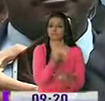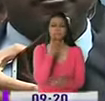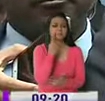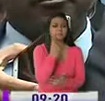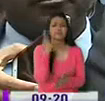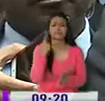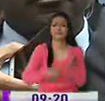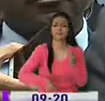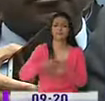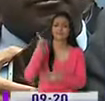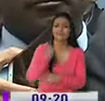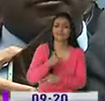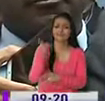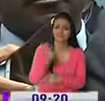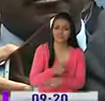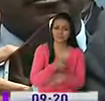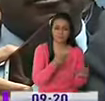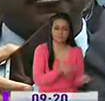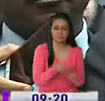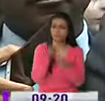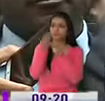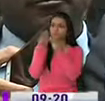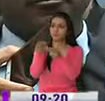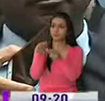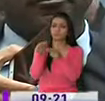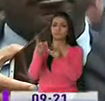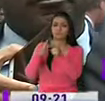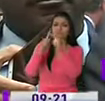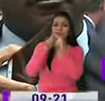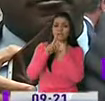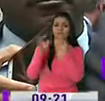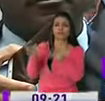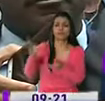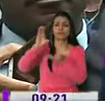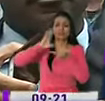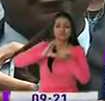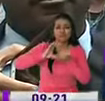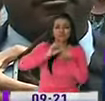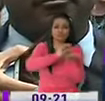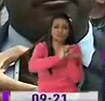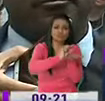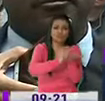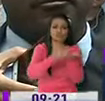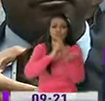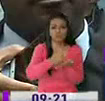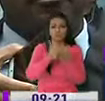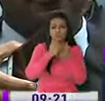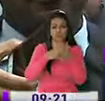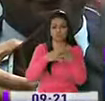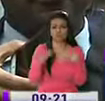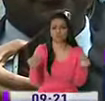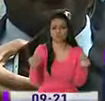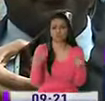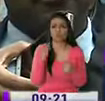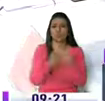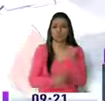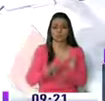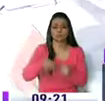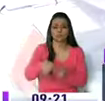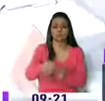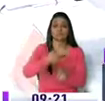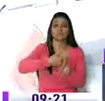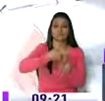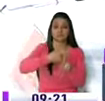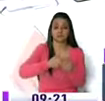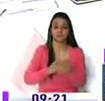necesidades y se van a cruzar con las fuentes de financiamiento que va a ubicar el ministerio para salir de este problema, en este caso del último trimestre. Entre